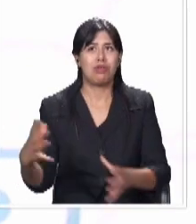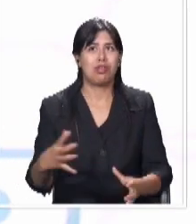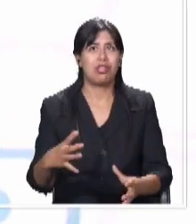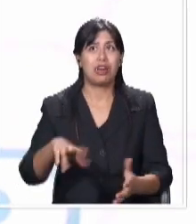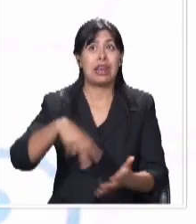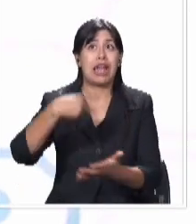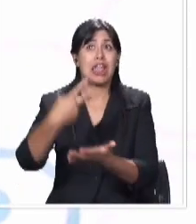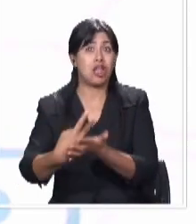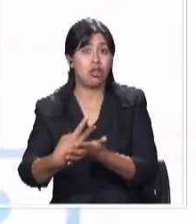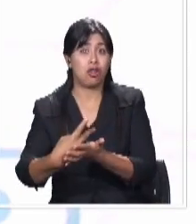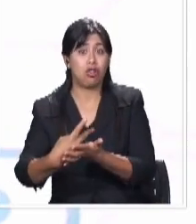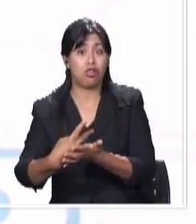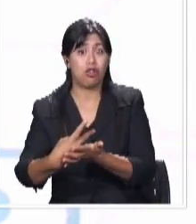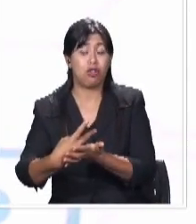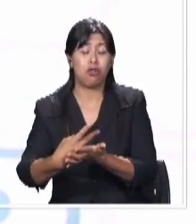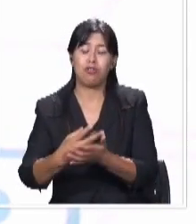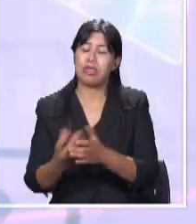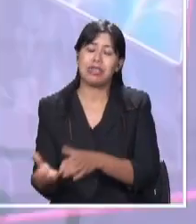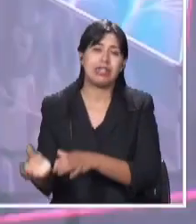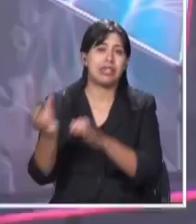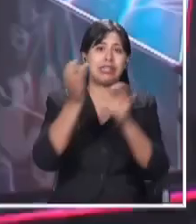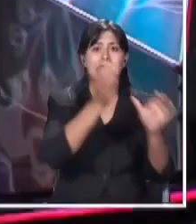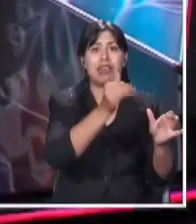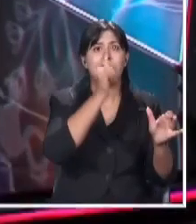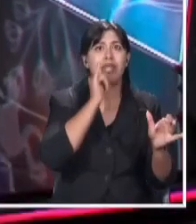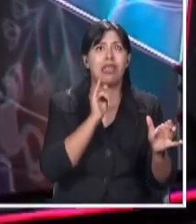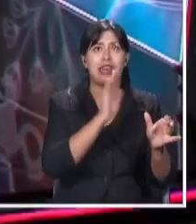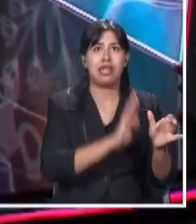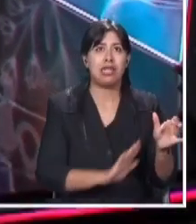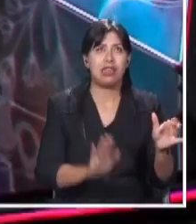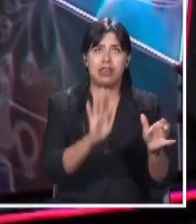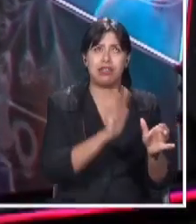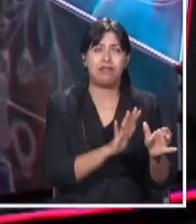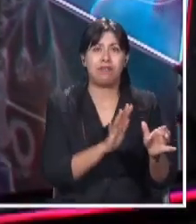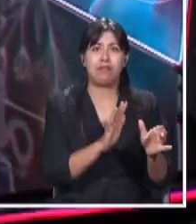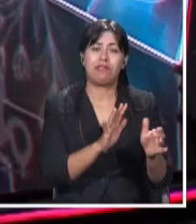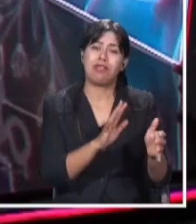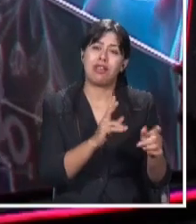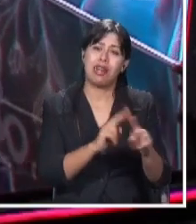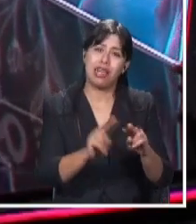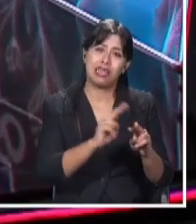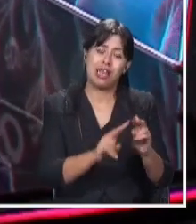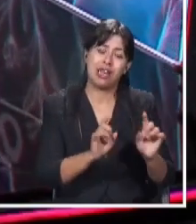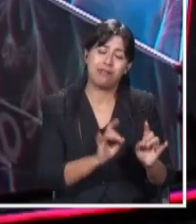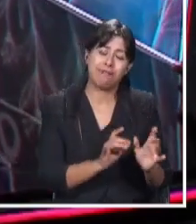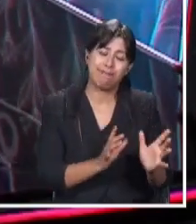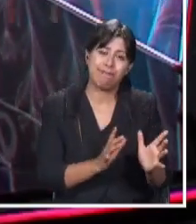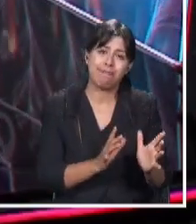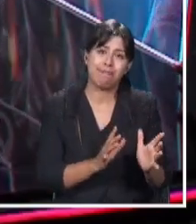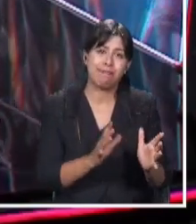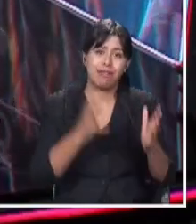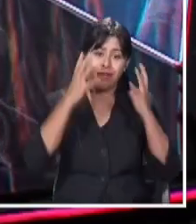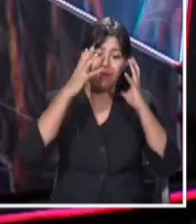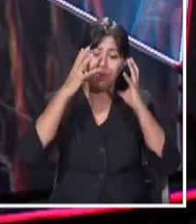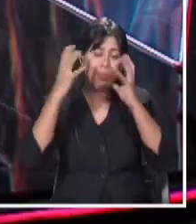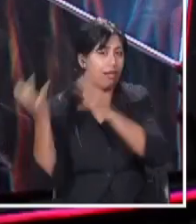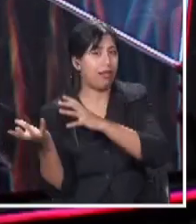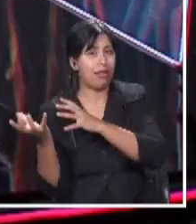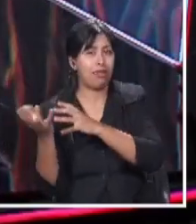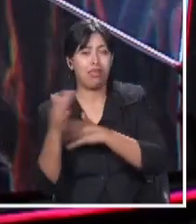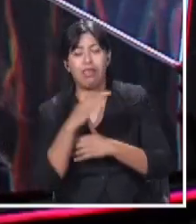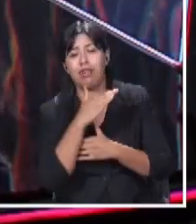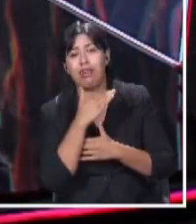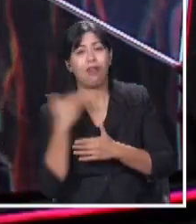cayó y lo tuvimos que mandar de vuelta a Italia para repararlo. Se desnucó, de hecho, se le cortaron unos